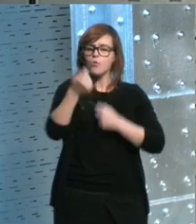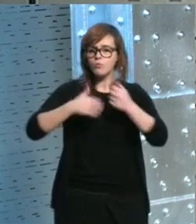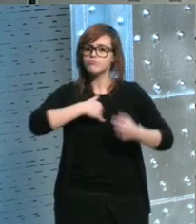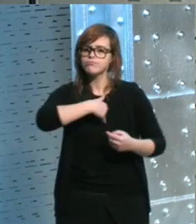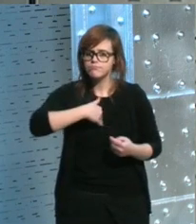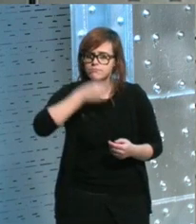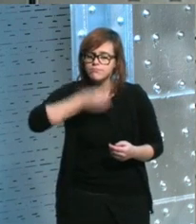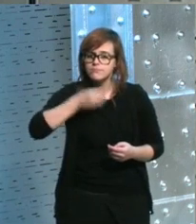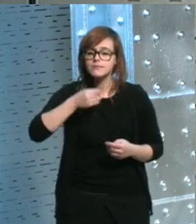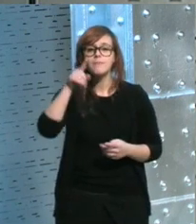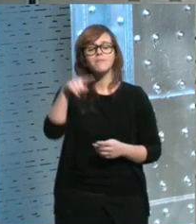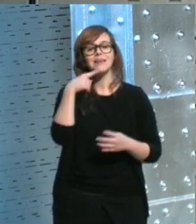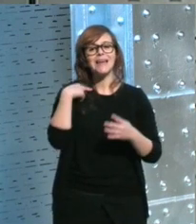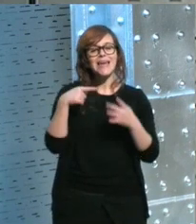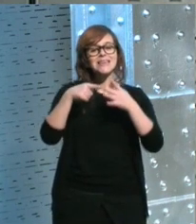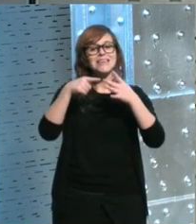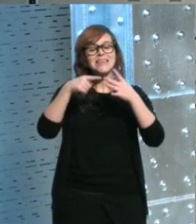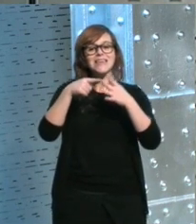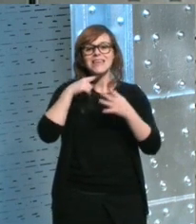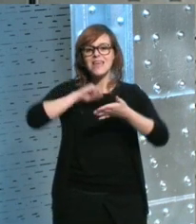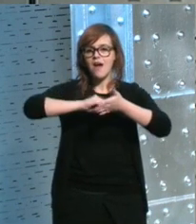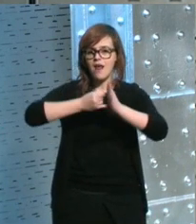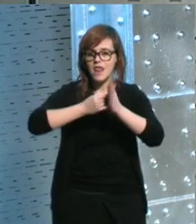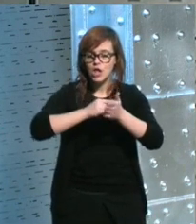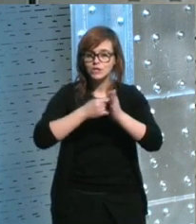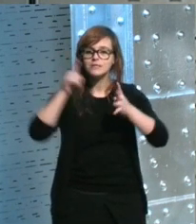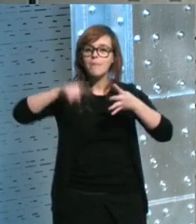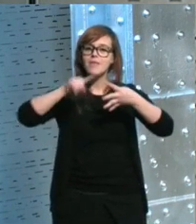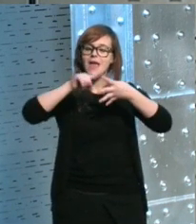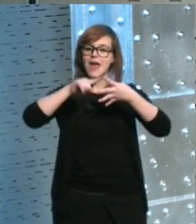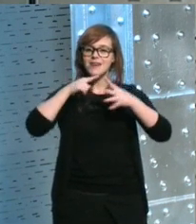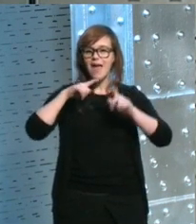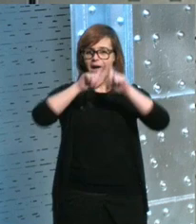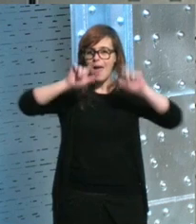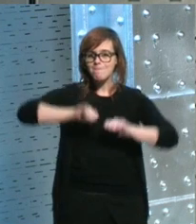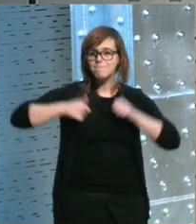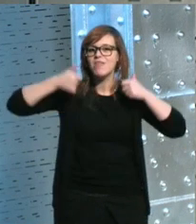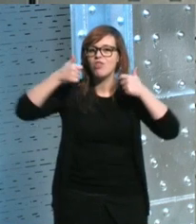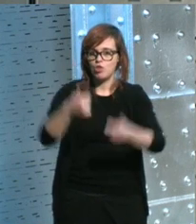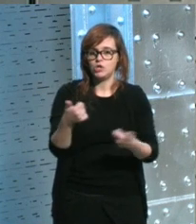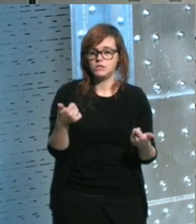falta ingenieros, lo sabemos, y hace falta emprendedores. Lo que sí